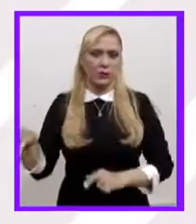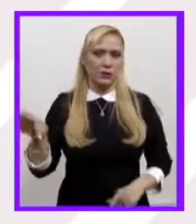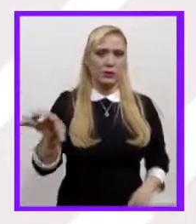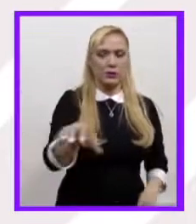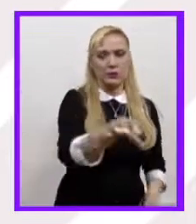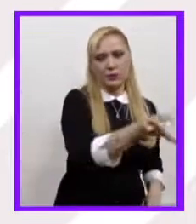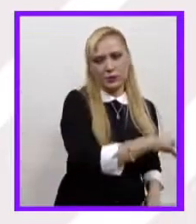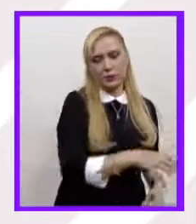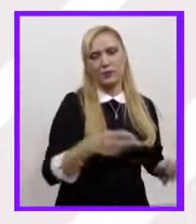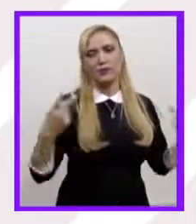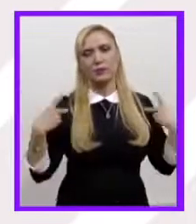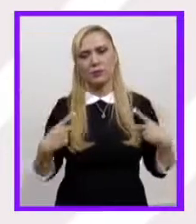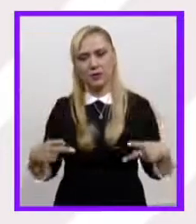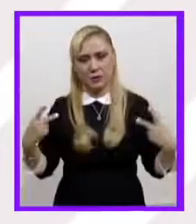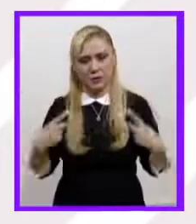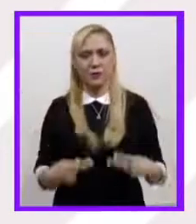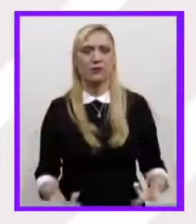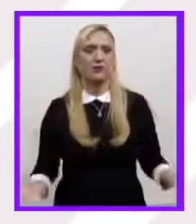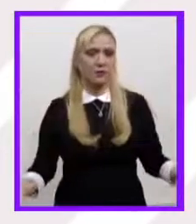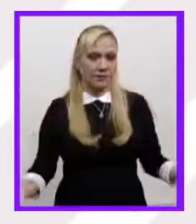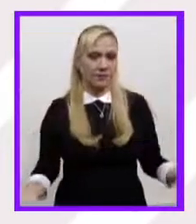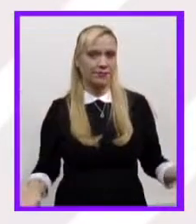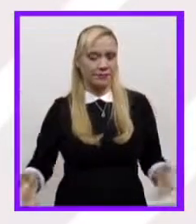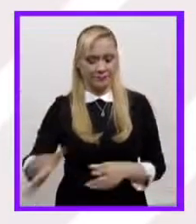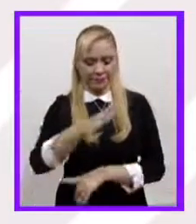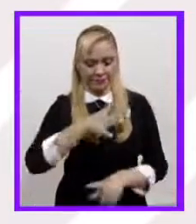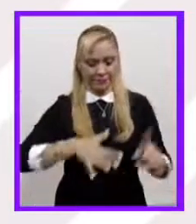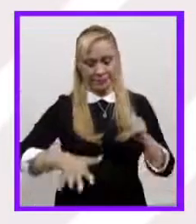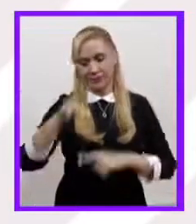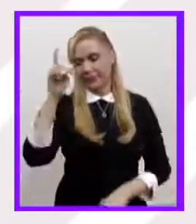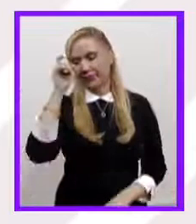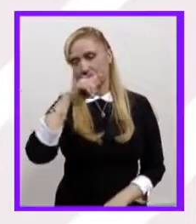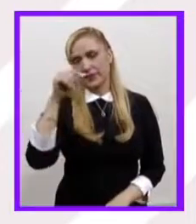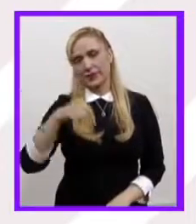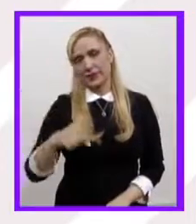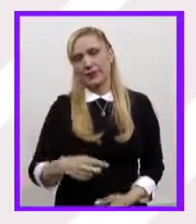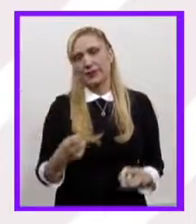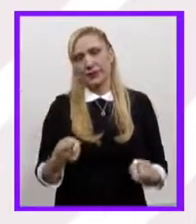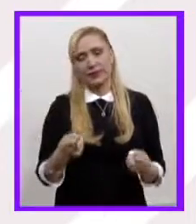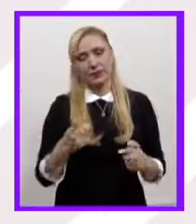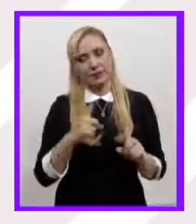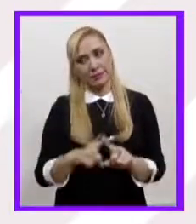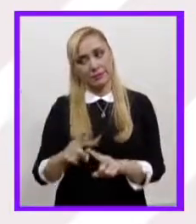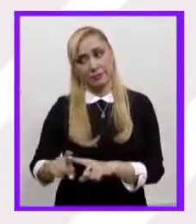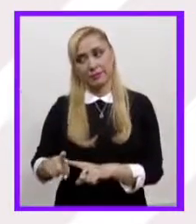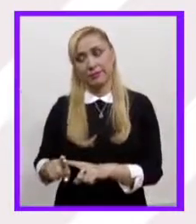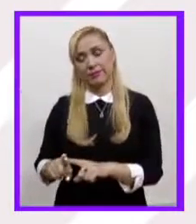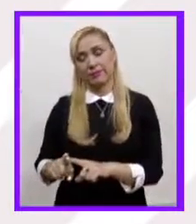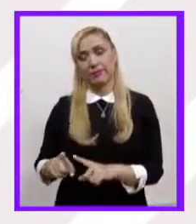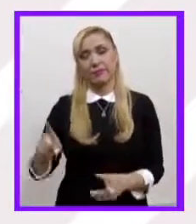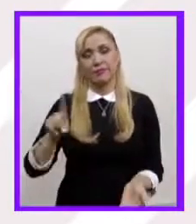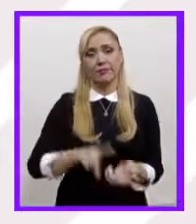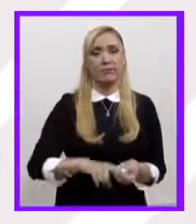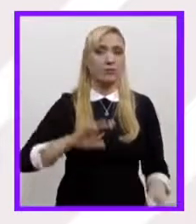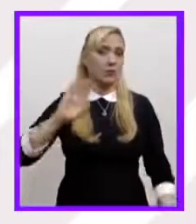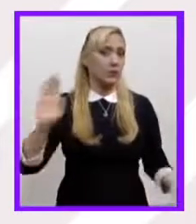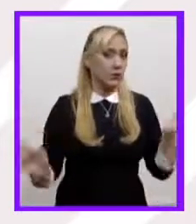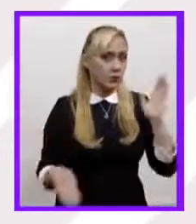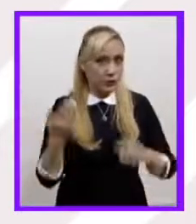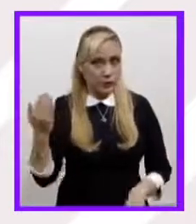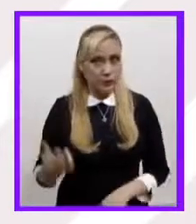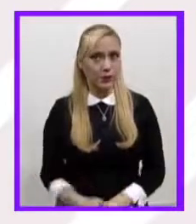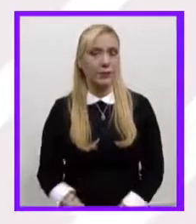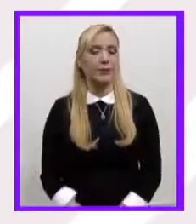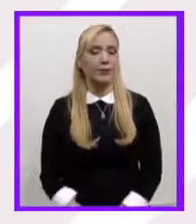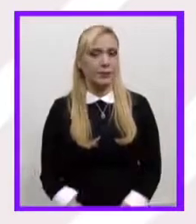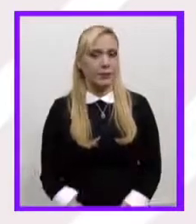de posiciones diferenciadas de poder que hay en una sociedad desigual como es la nuestra y muchas otras en el mundo, ¿no?